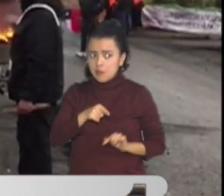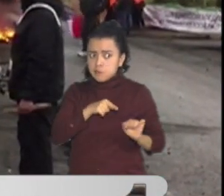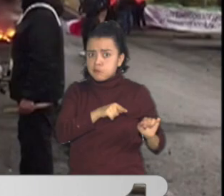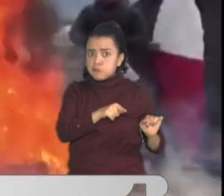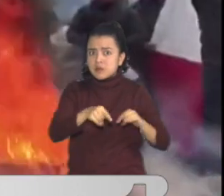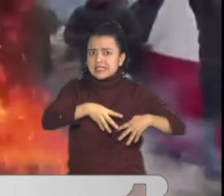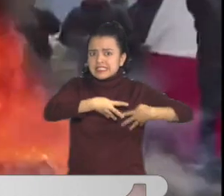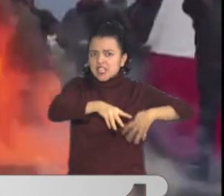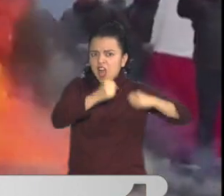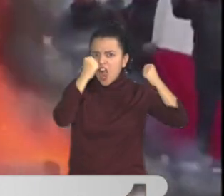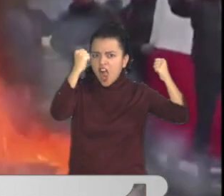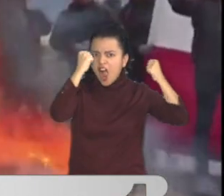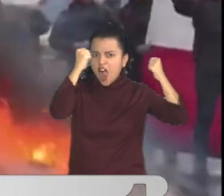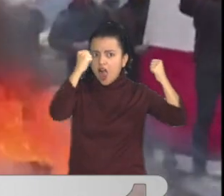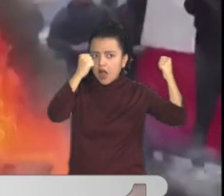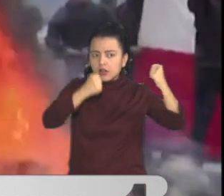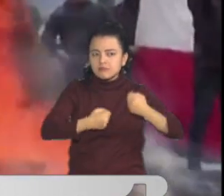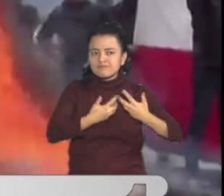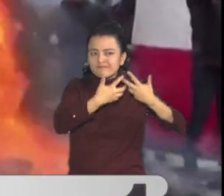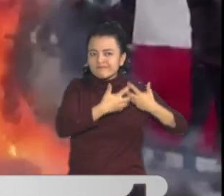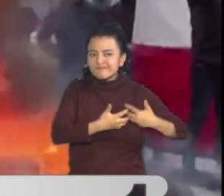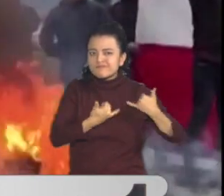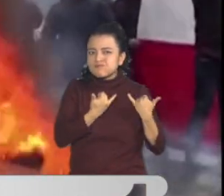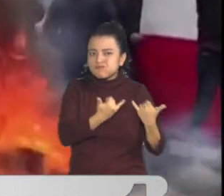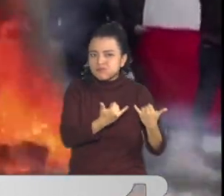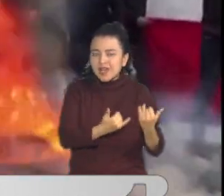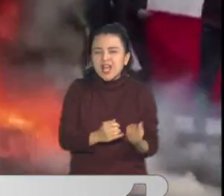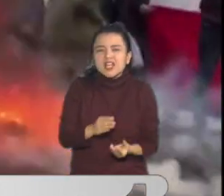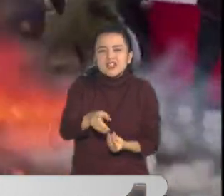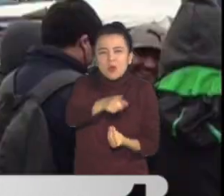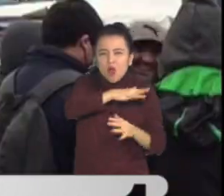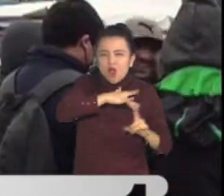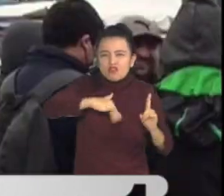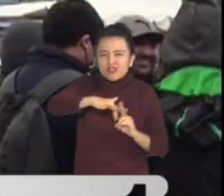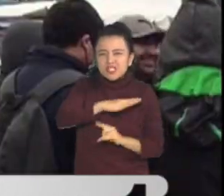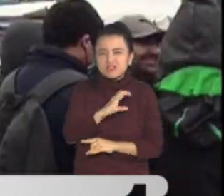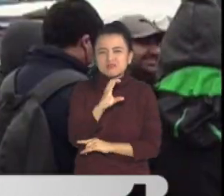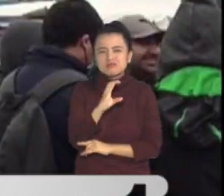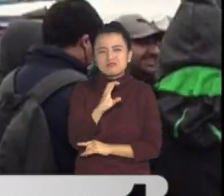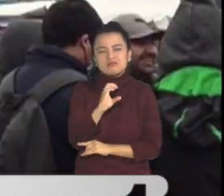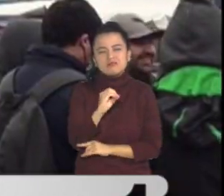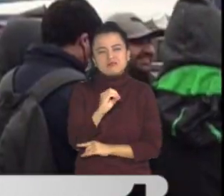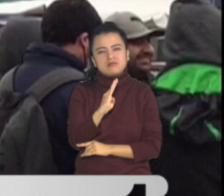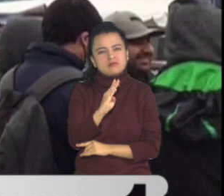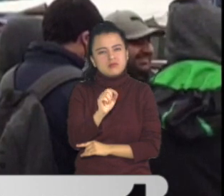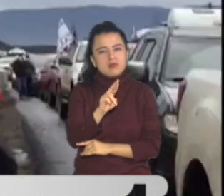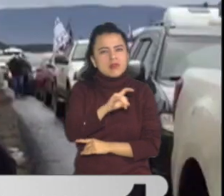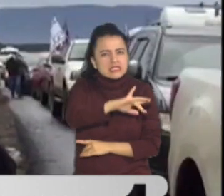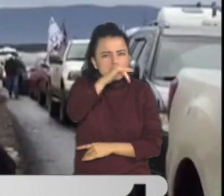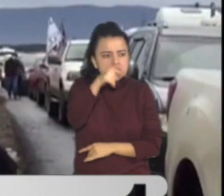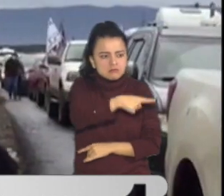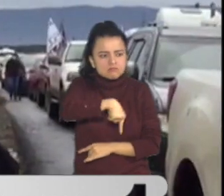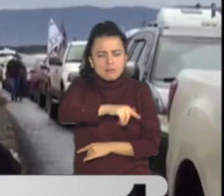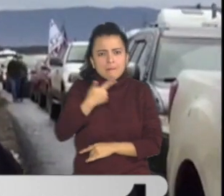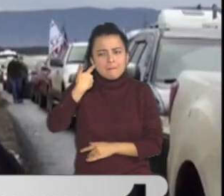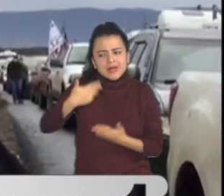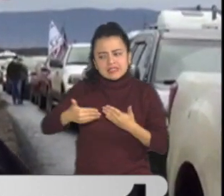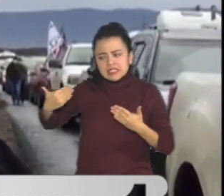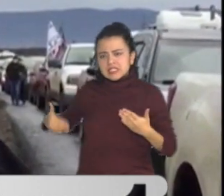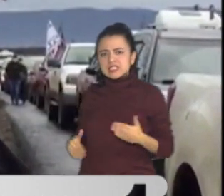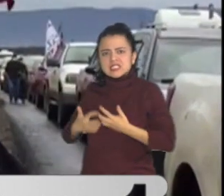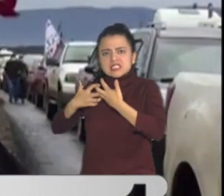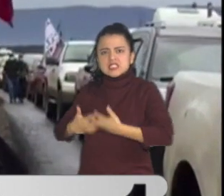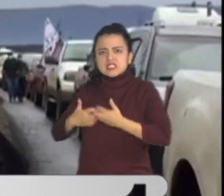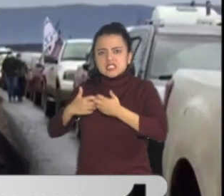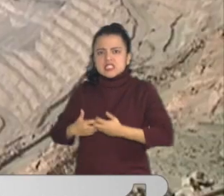estatal Codelco no llegan a un acuerdo para sentarse a dialogar, luego de una semana de incertidumbre ante el posible cierre de un complejo de fundición de